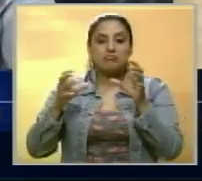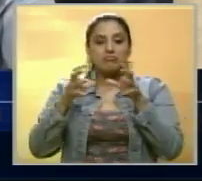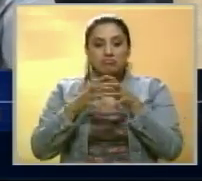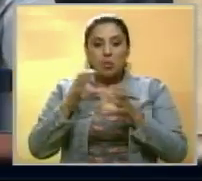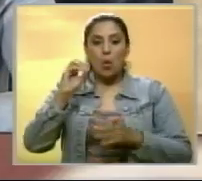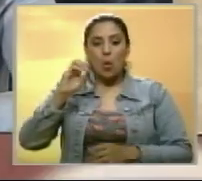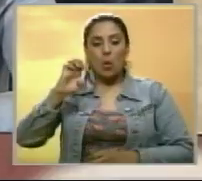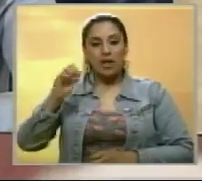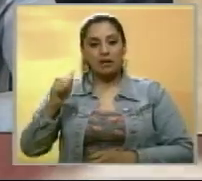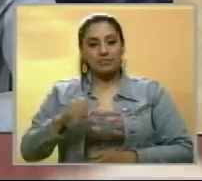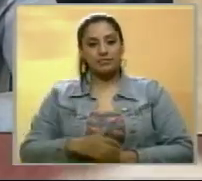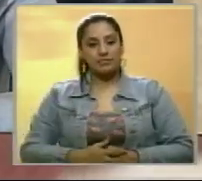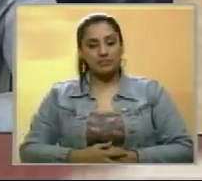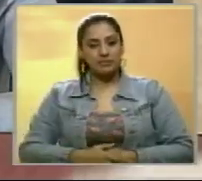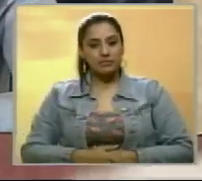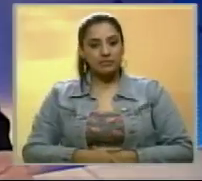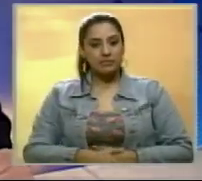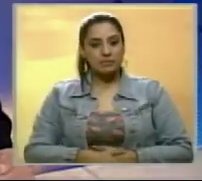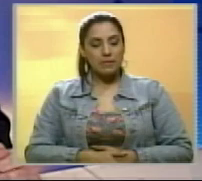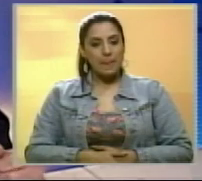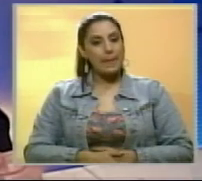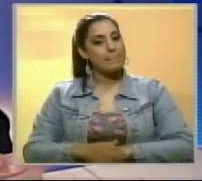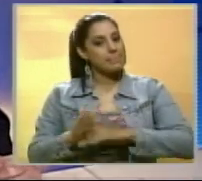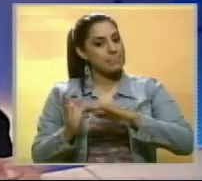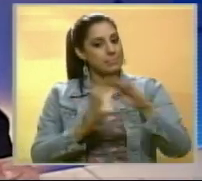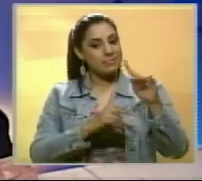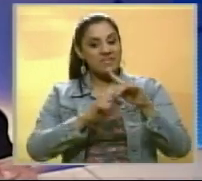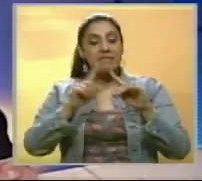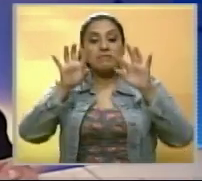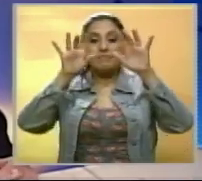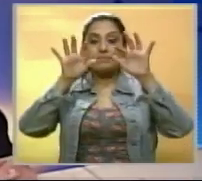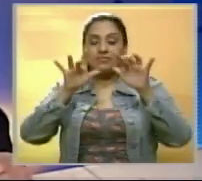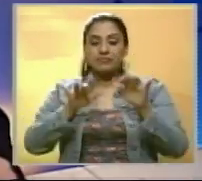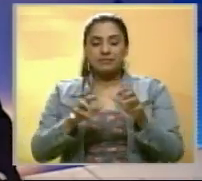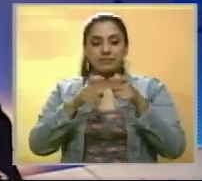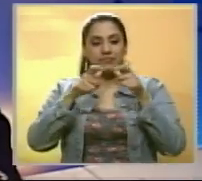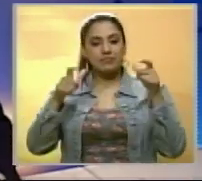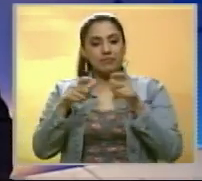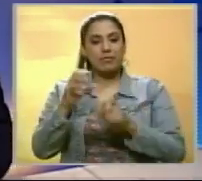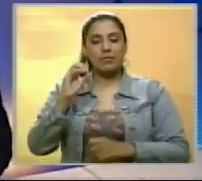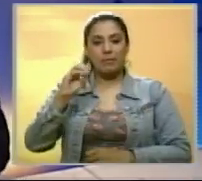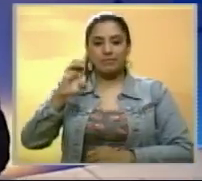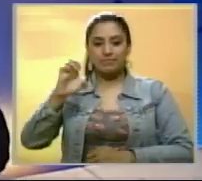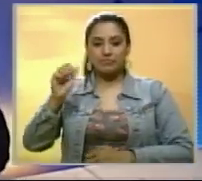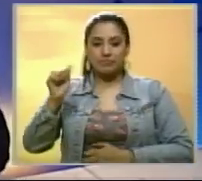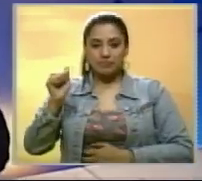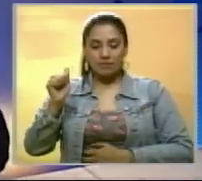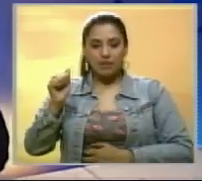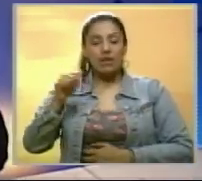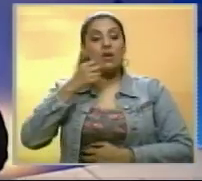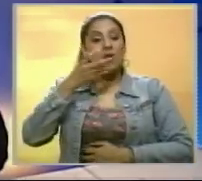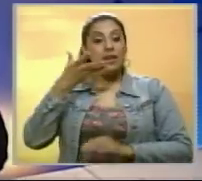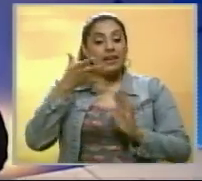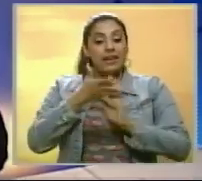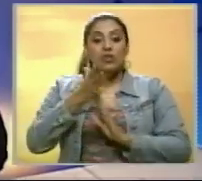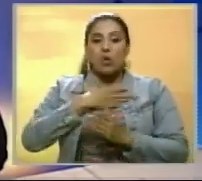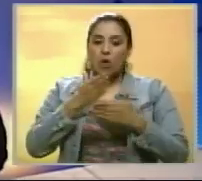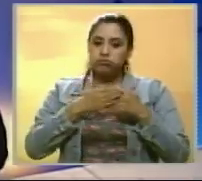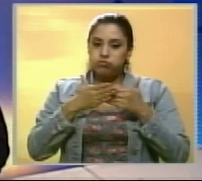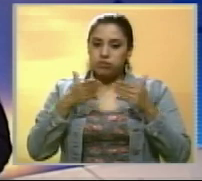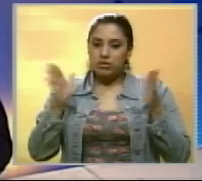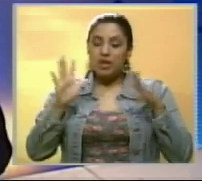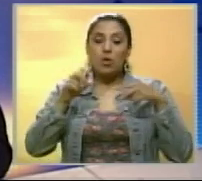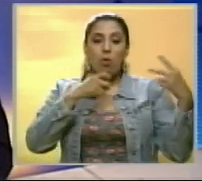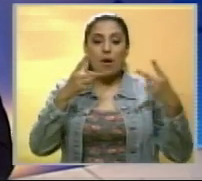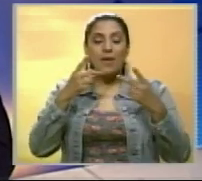de Naciones Suramericanas. Y el secretario general de la Organización de Estados Americanos, Luis Almagro, señaló que deja abierta la aplicación